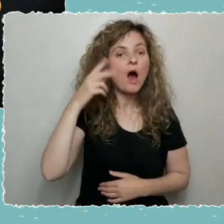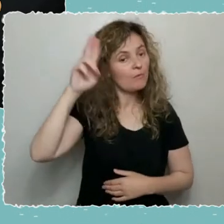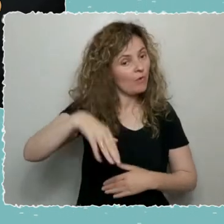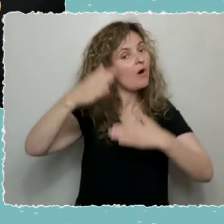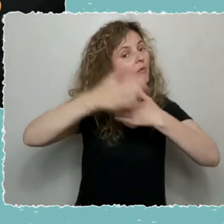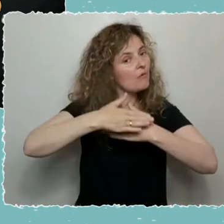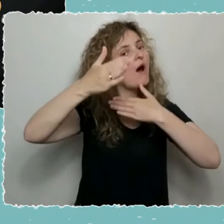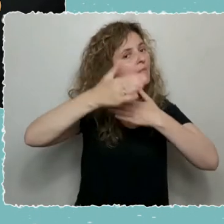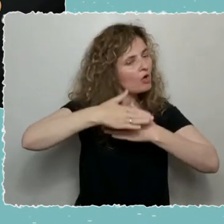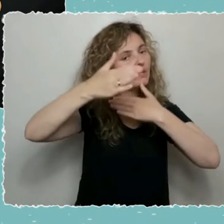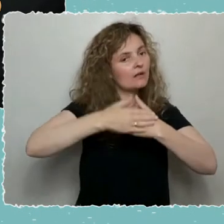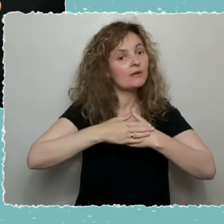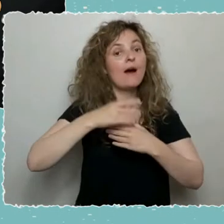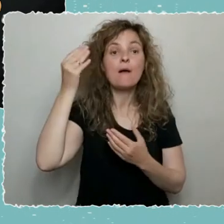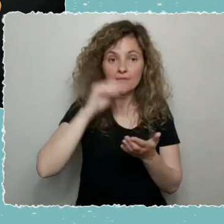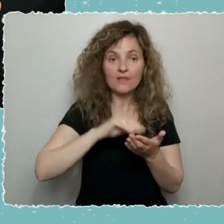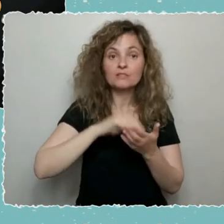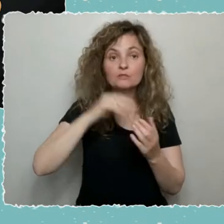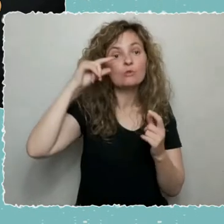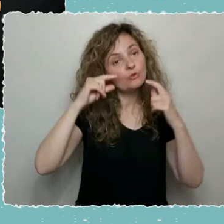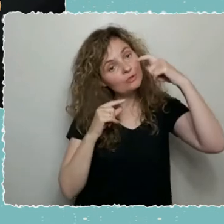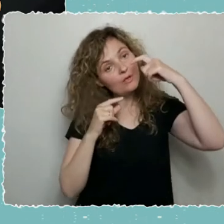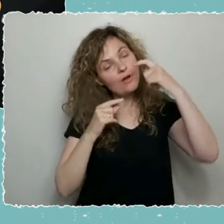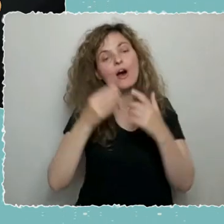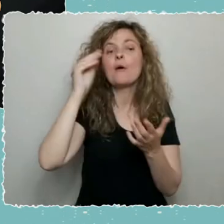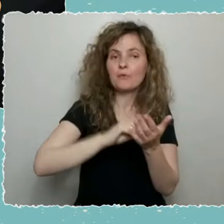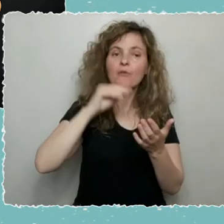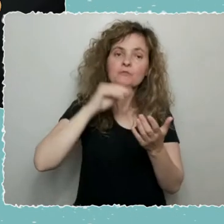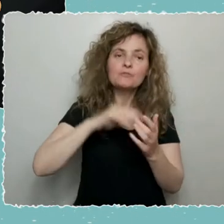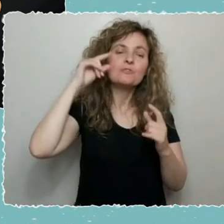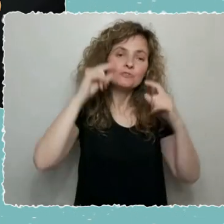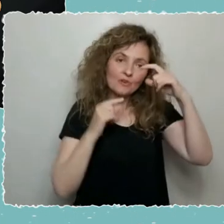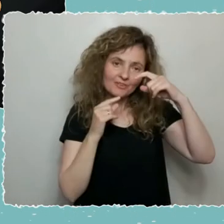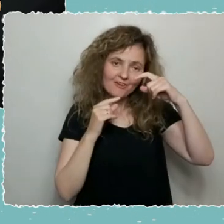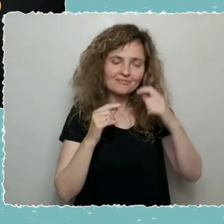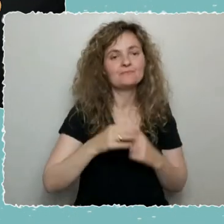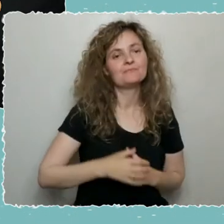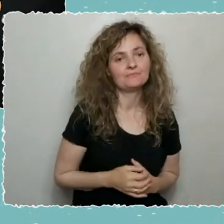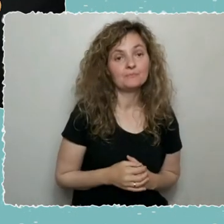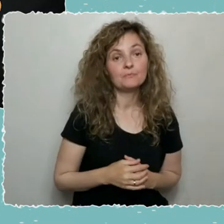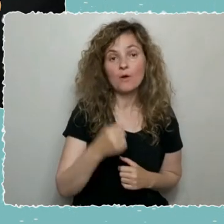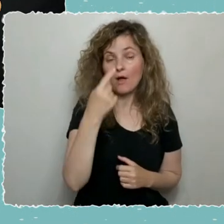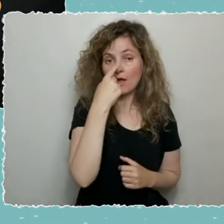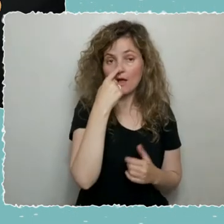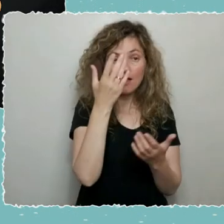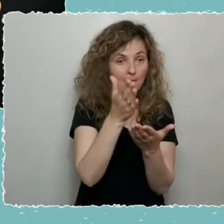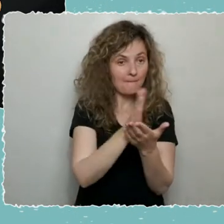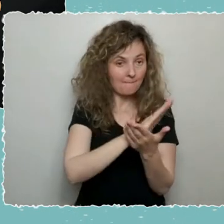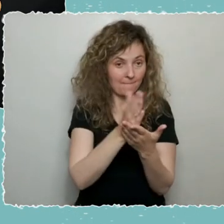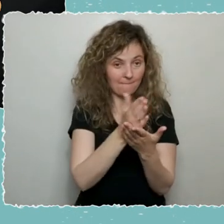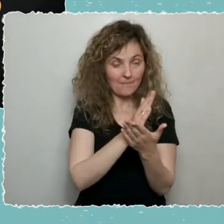unha porta, a boca é unha porta, que ás veces teño torta, que ás veces teño torta. E no medio está